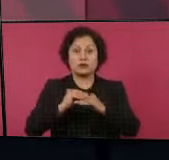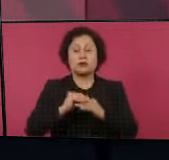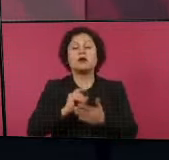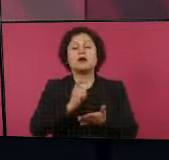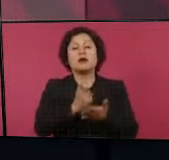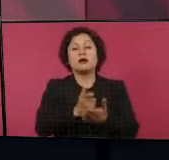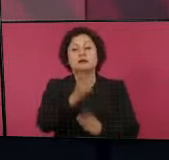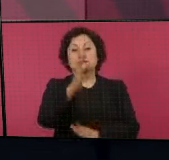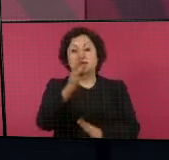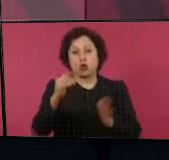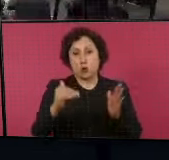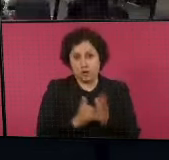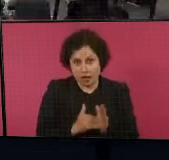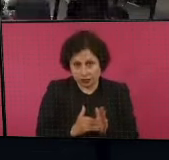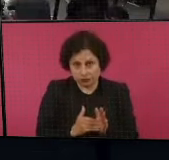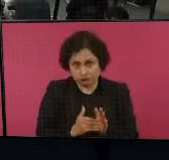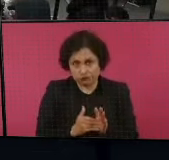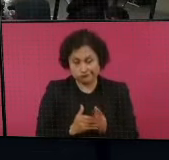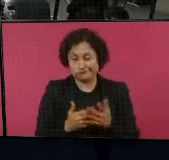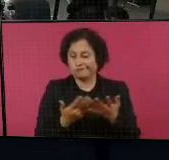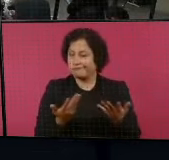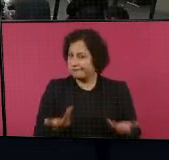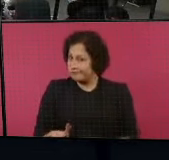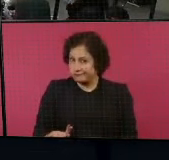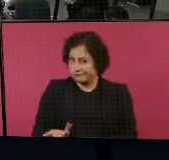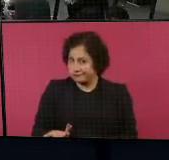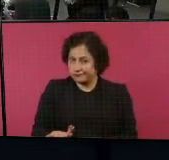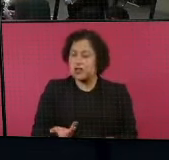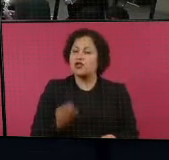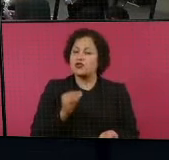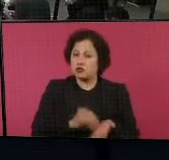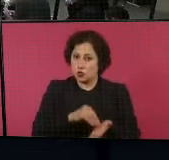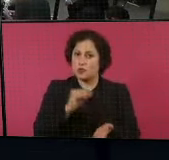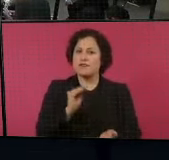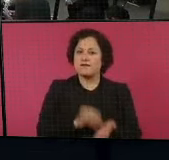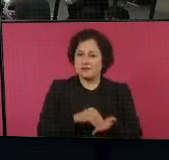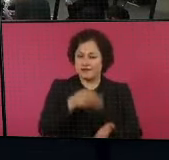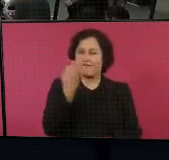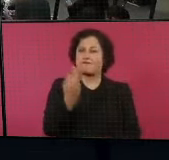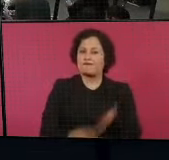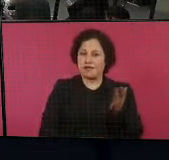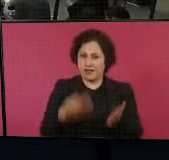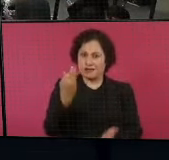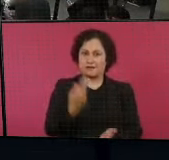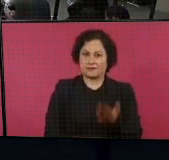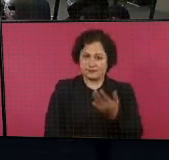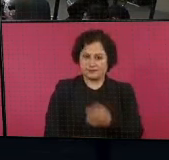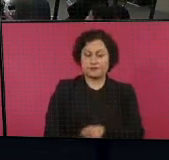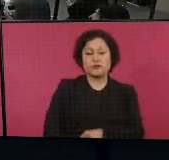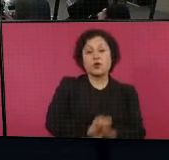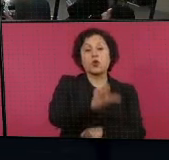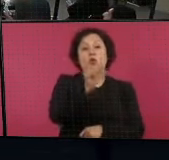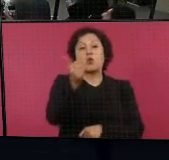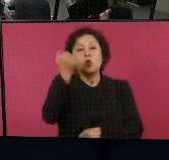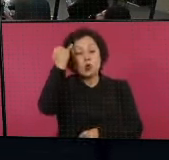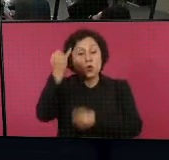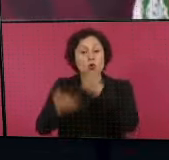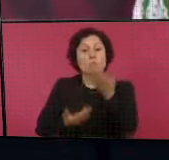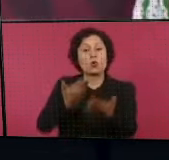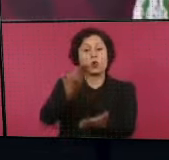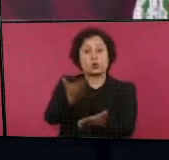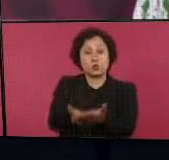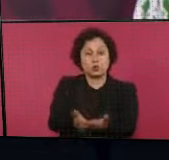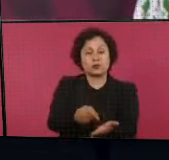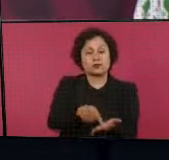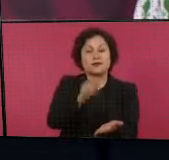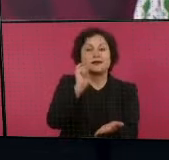costando un dineral que todavía no queda pero que además lo sabemos lo que cobren por usarlo nunca va